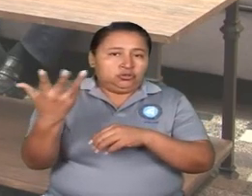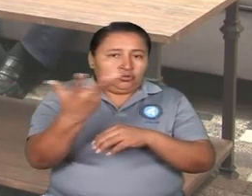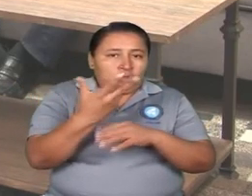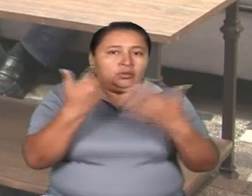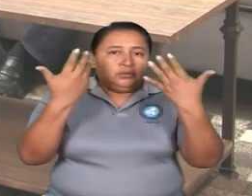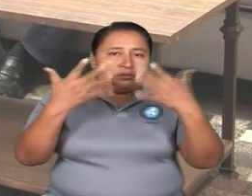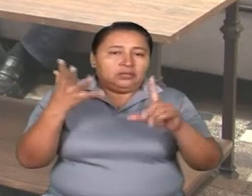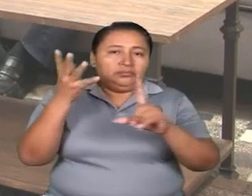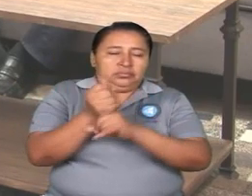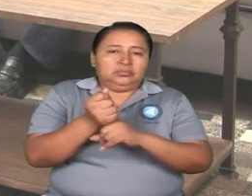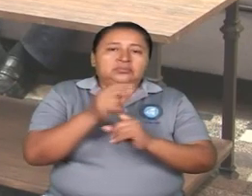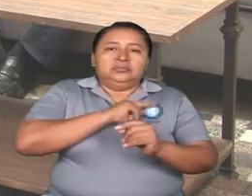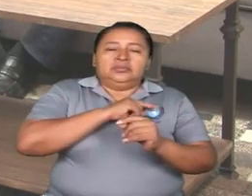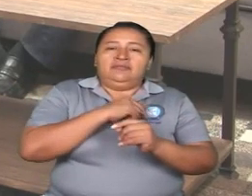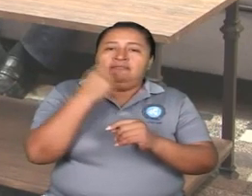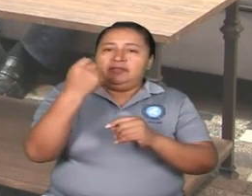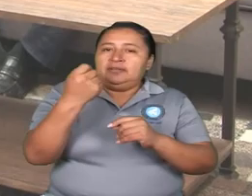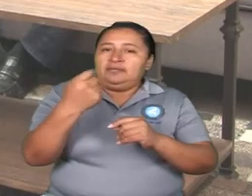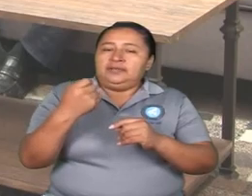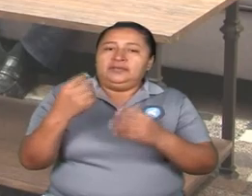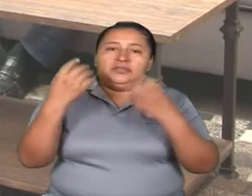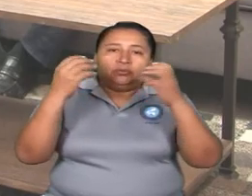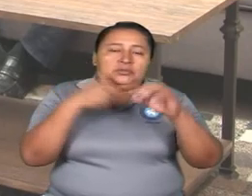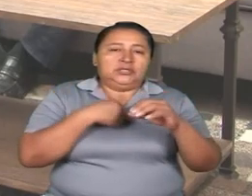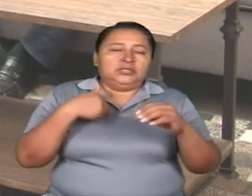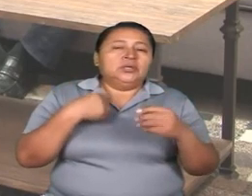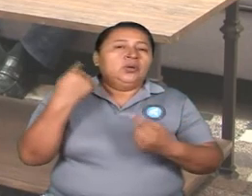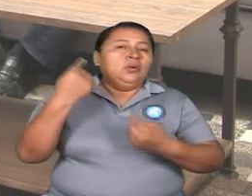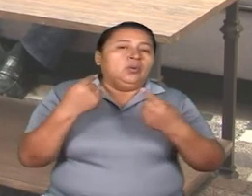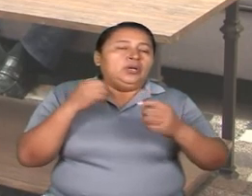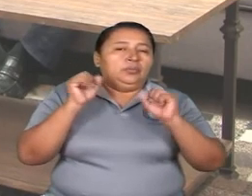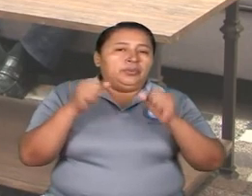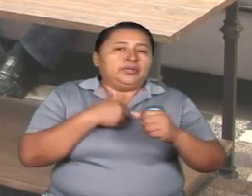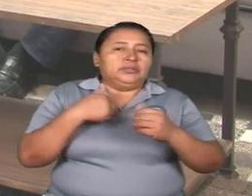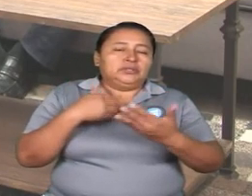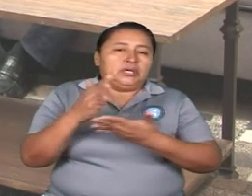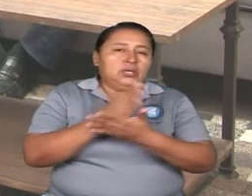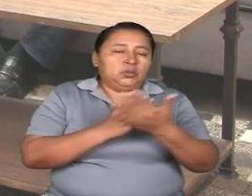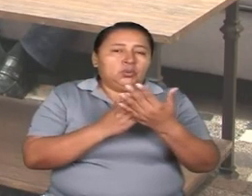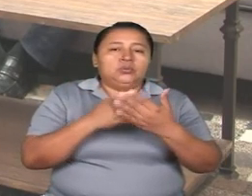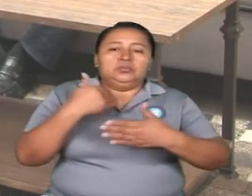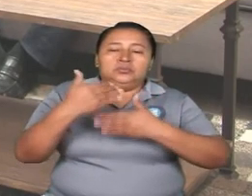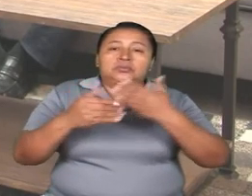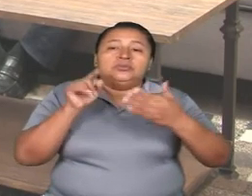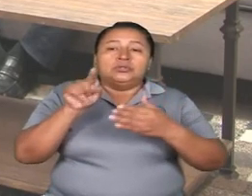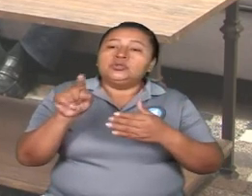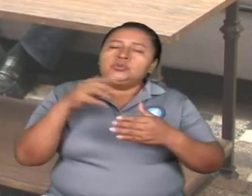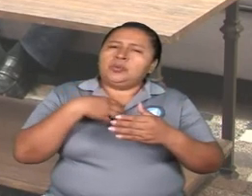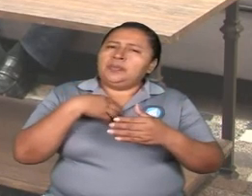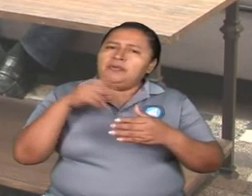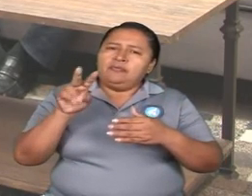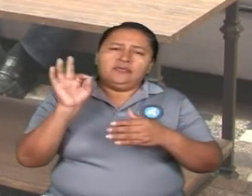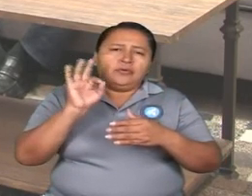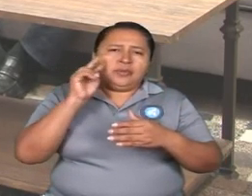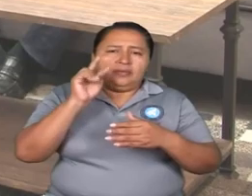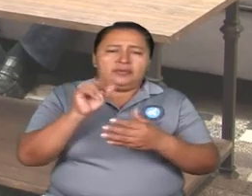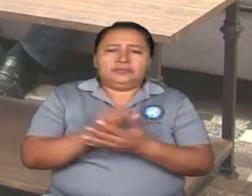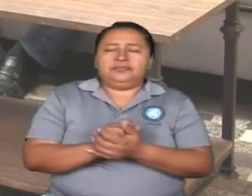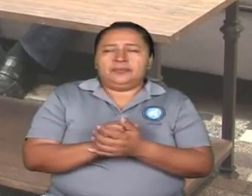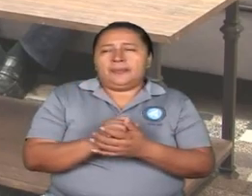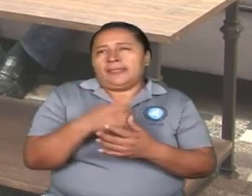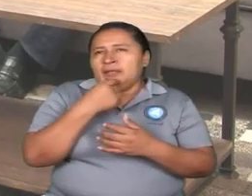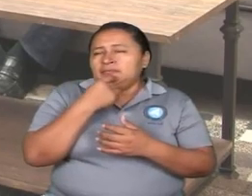¿no? Sí. Hay bastantes retos presentes en ese sentido. ¿Cuáles podrían ser algunos de ellos a partir de su perspectiva? Bueno,